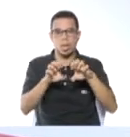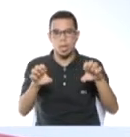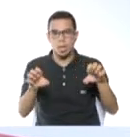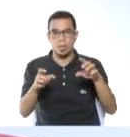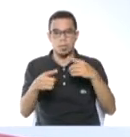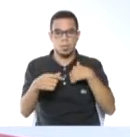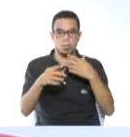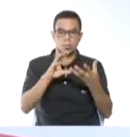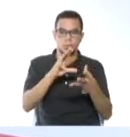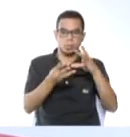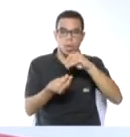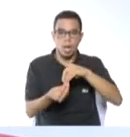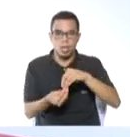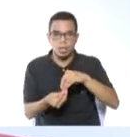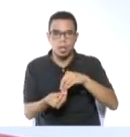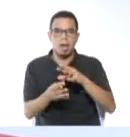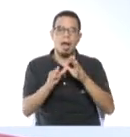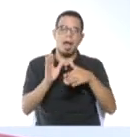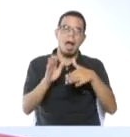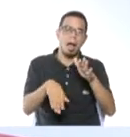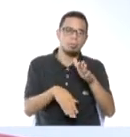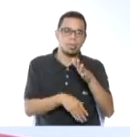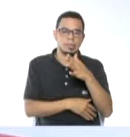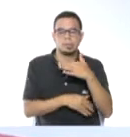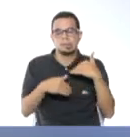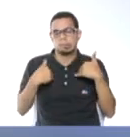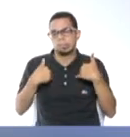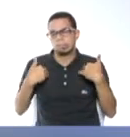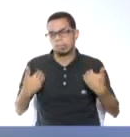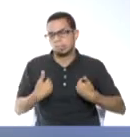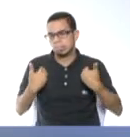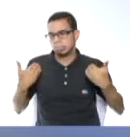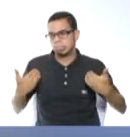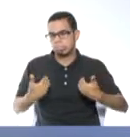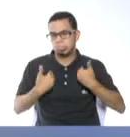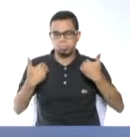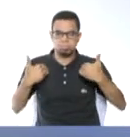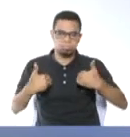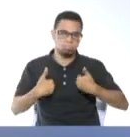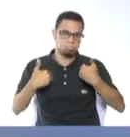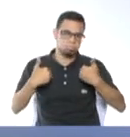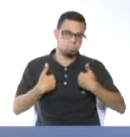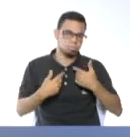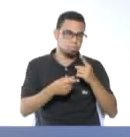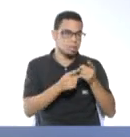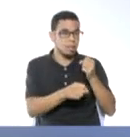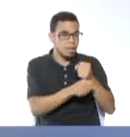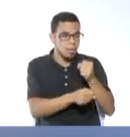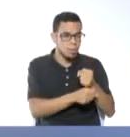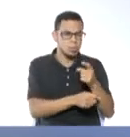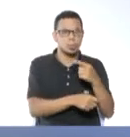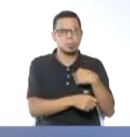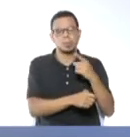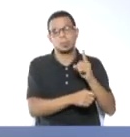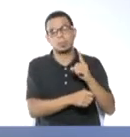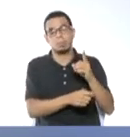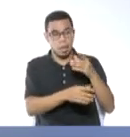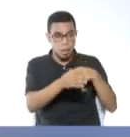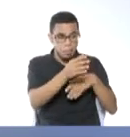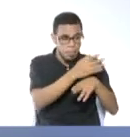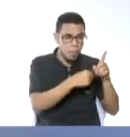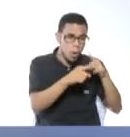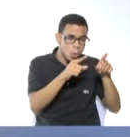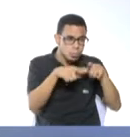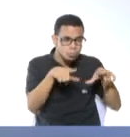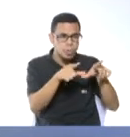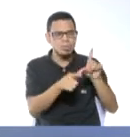estamos adaptados, de que a veces es cansón, entonces uno se agota del trabajo y uno quiere solamente llegar a su casa a dormir, sino